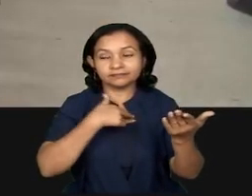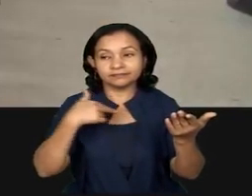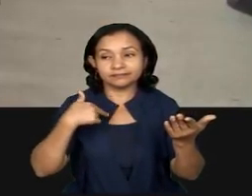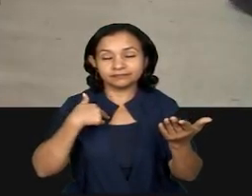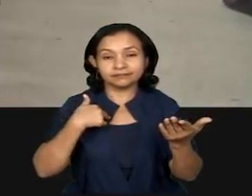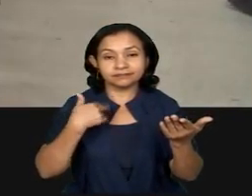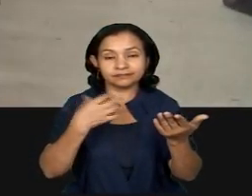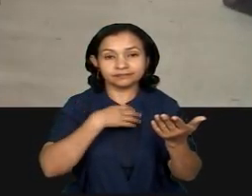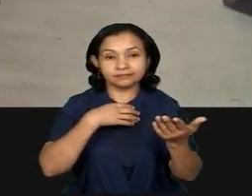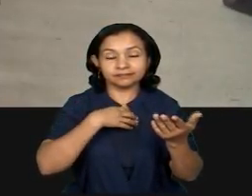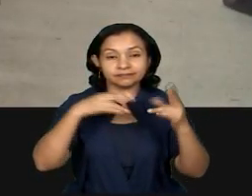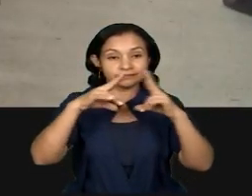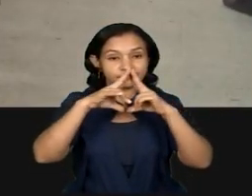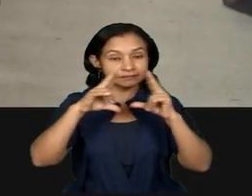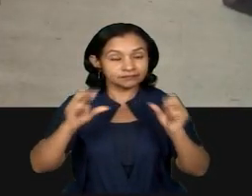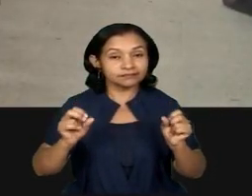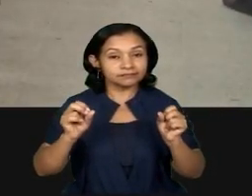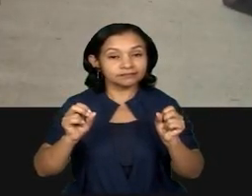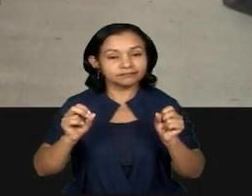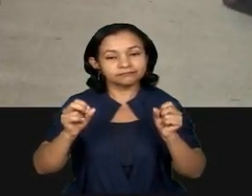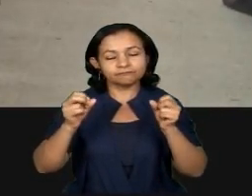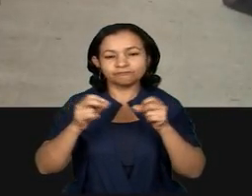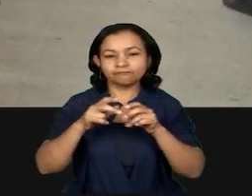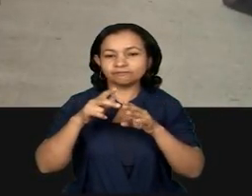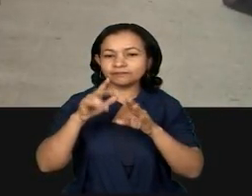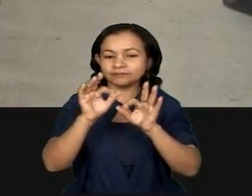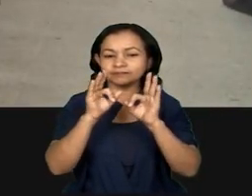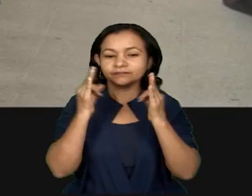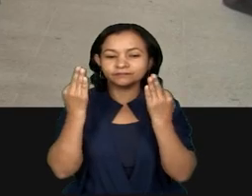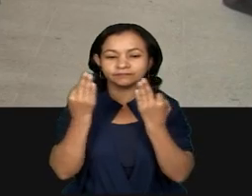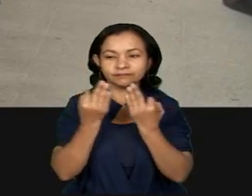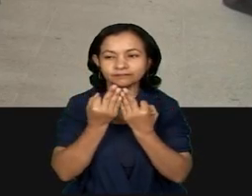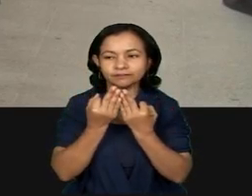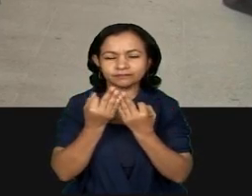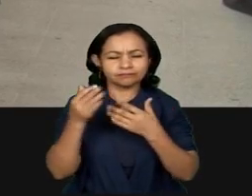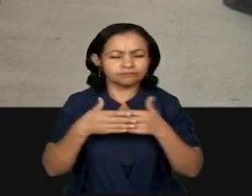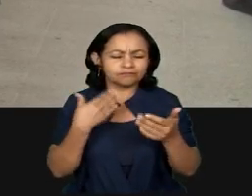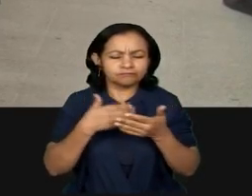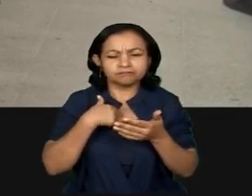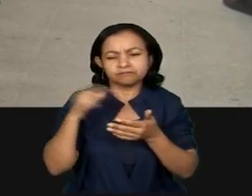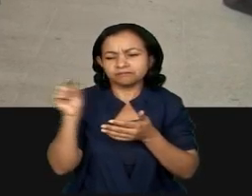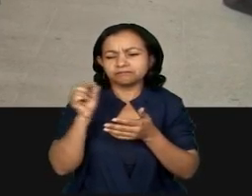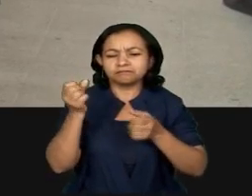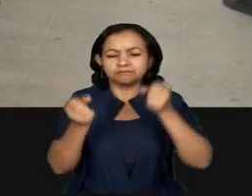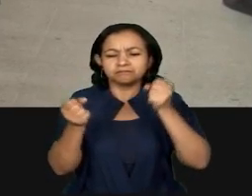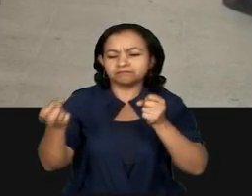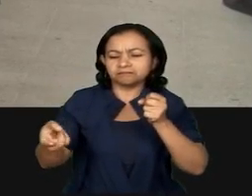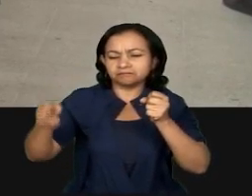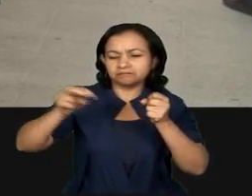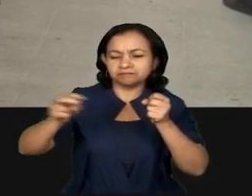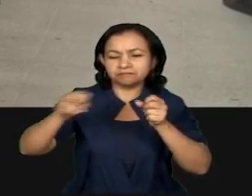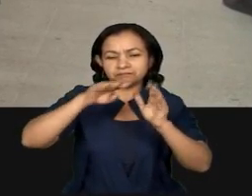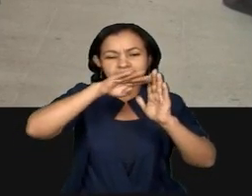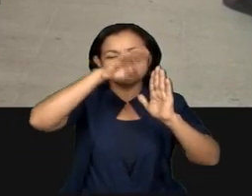territorio nuestro pues tiene esas particularidades. Familias que prestan su camioneta y que llevan a los estudiantes. Sí, y que